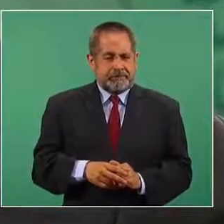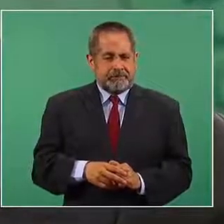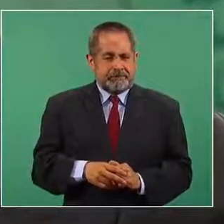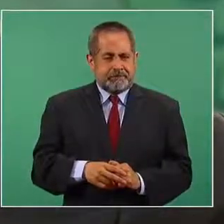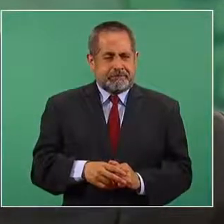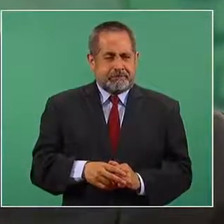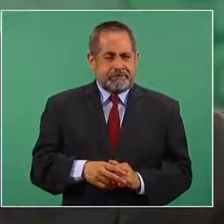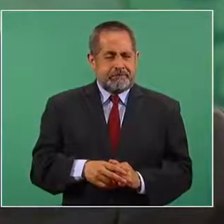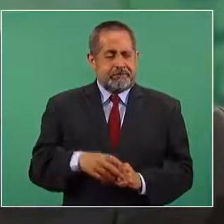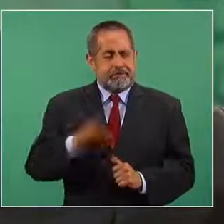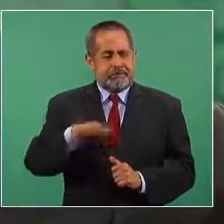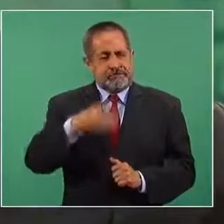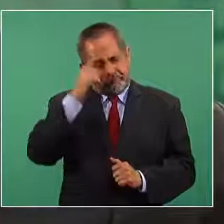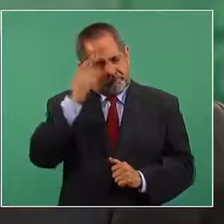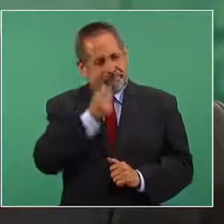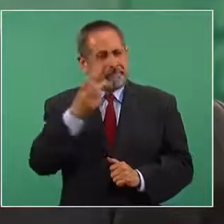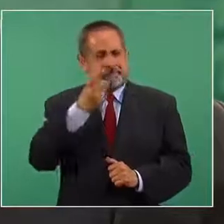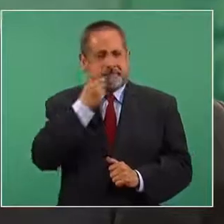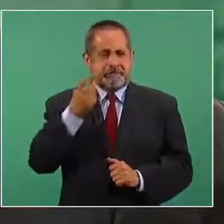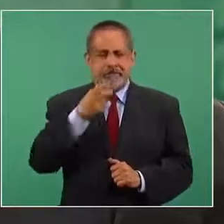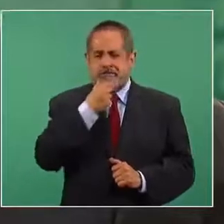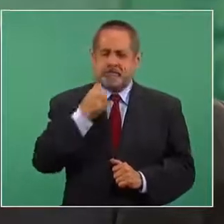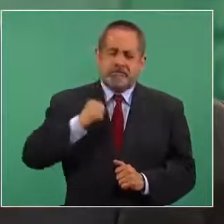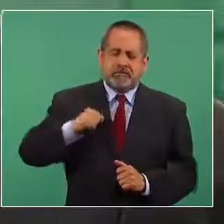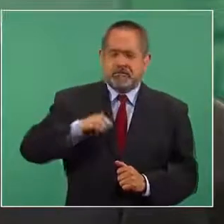como decía Maquiavelo,